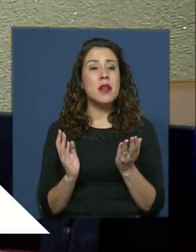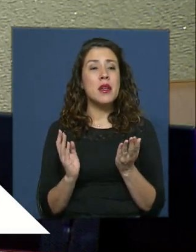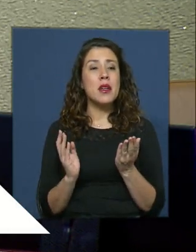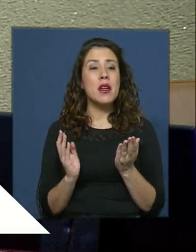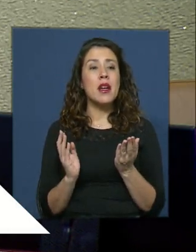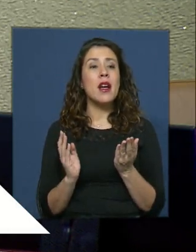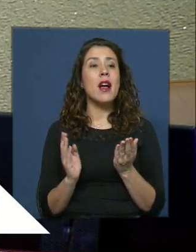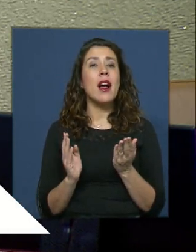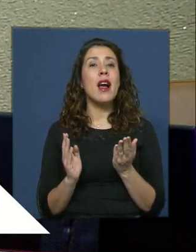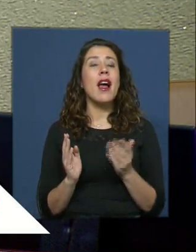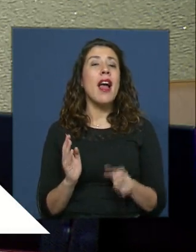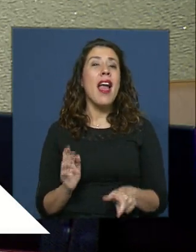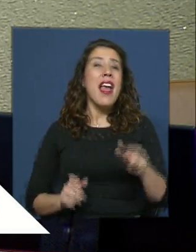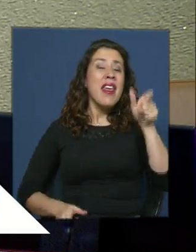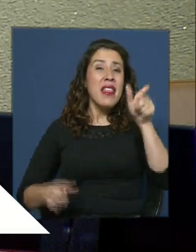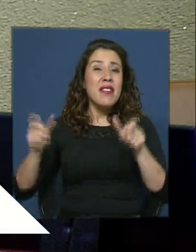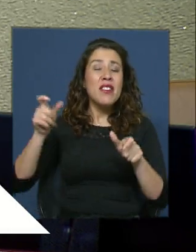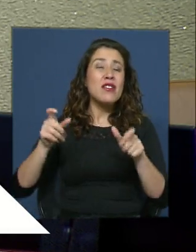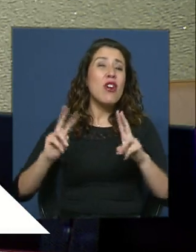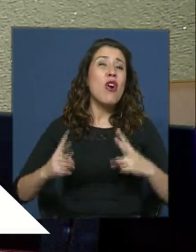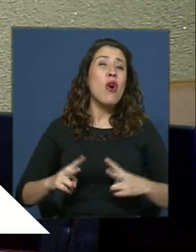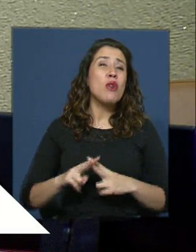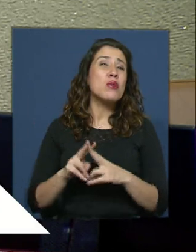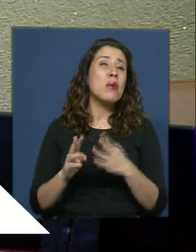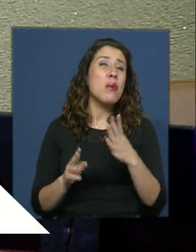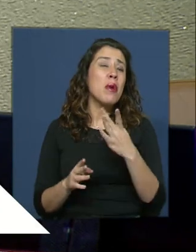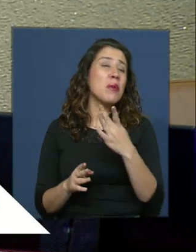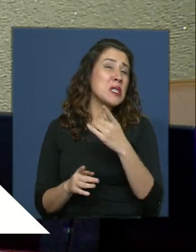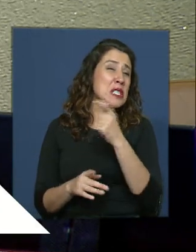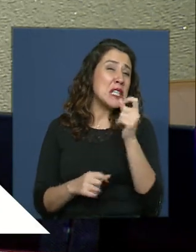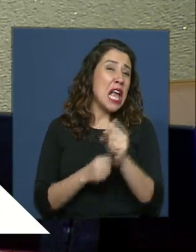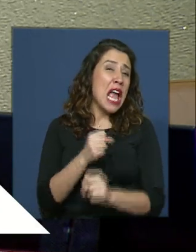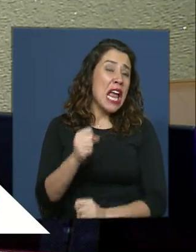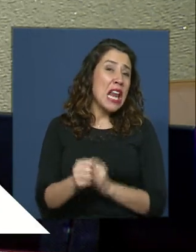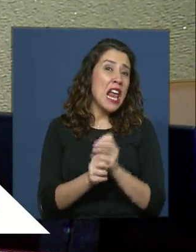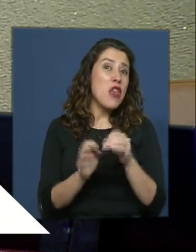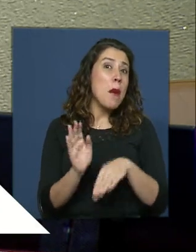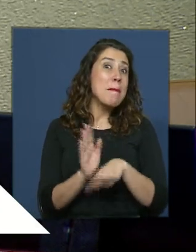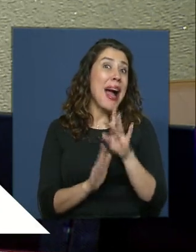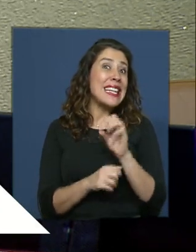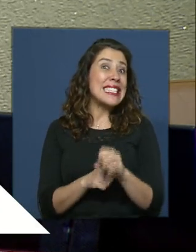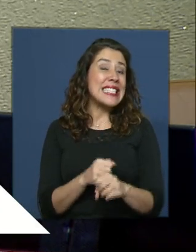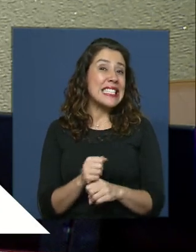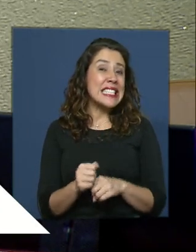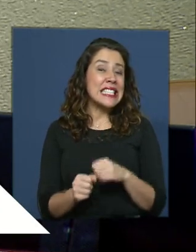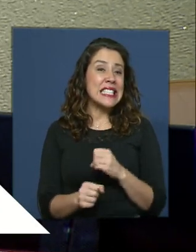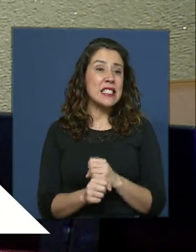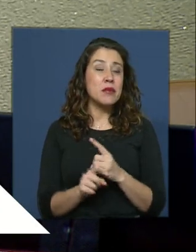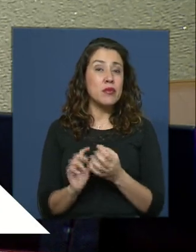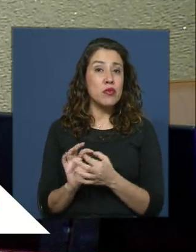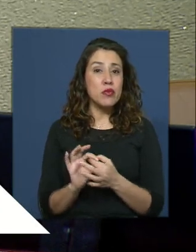inmuebles construidos y que tienen algunos aproximadamente un siglo o más tiempo. En consecuencia,